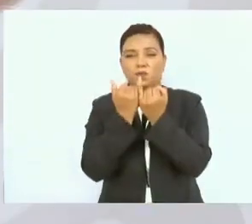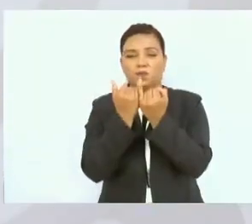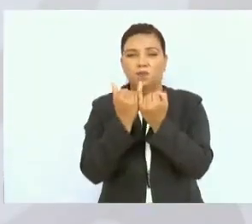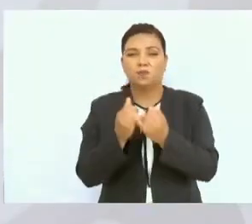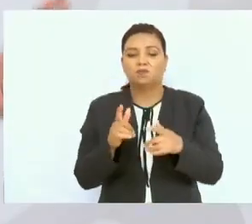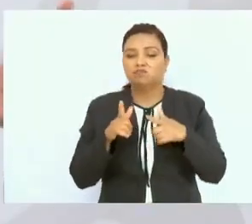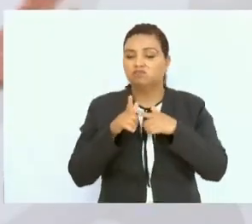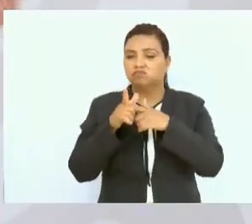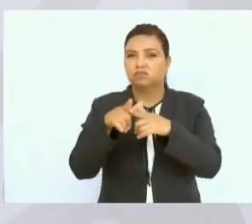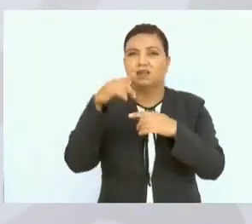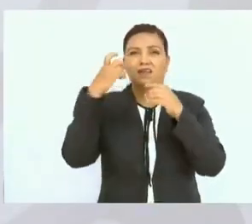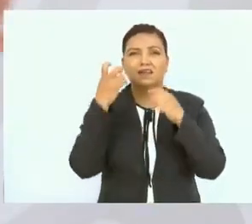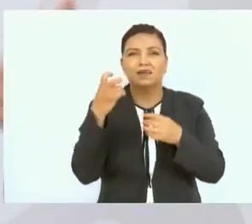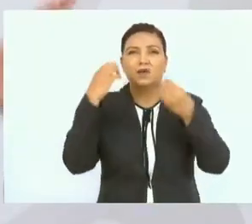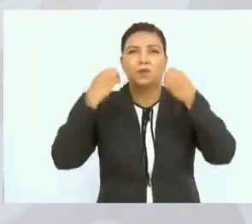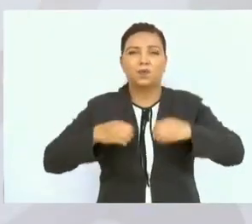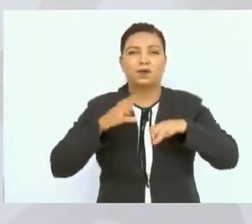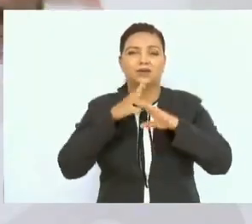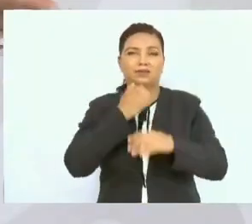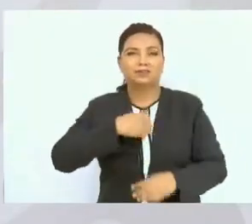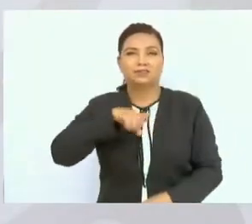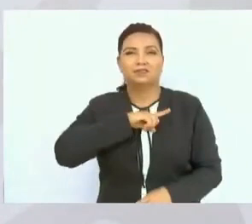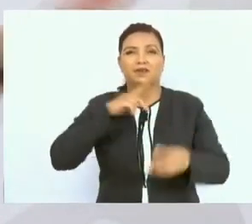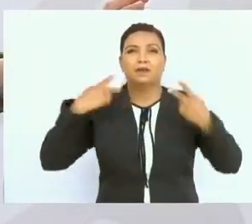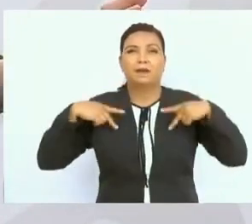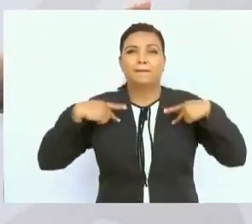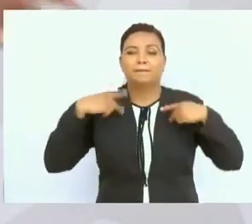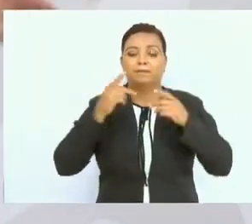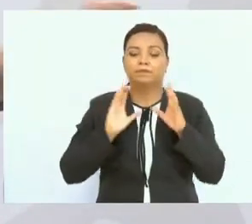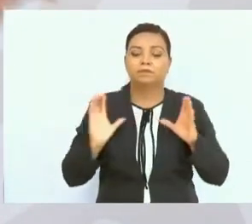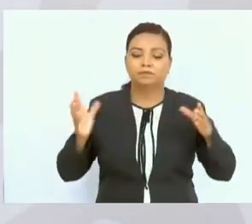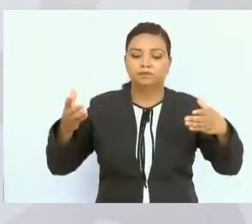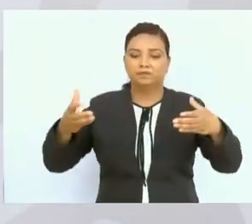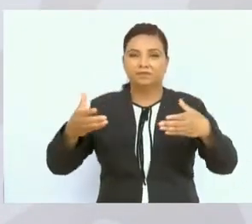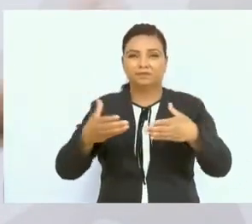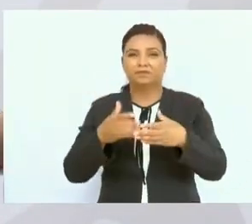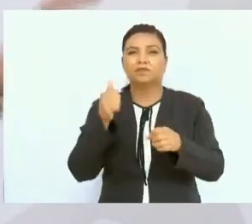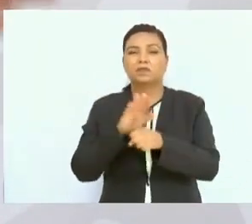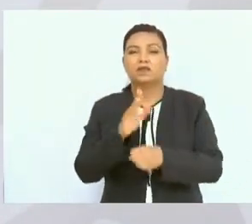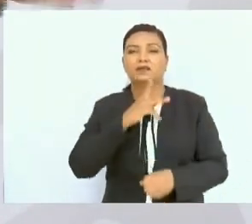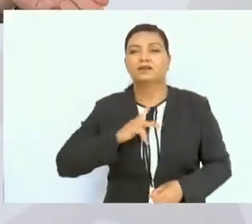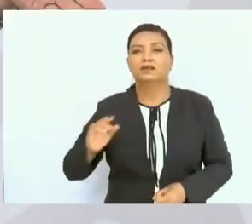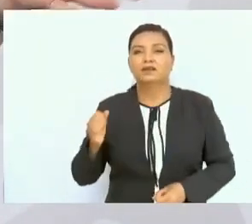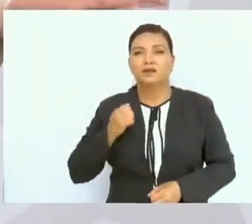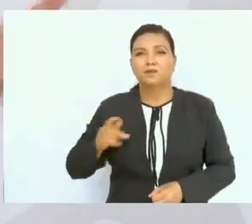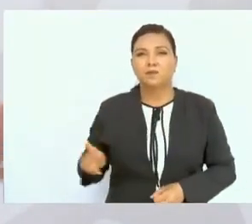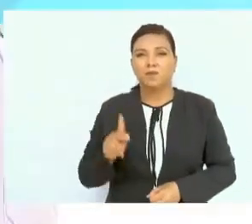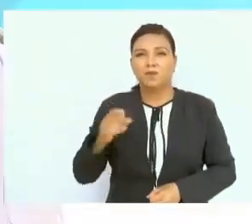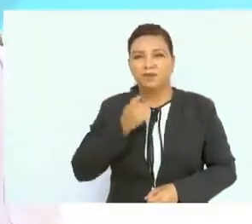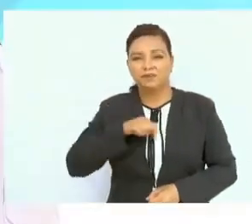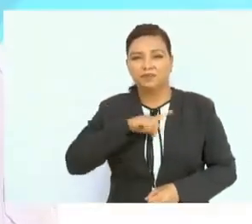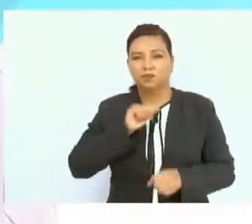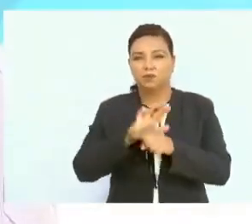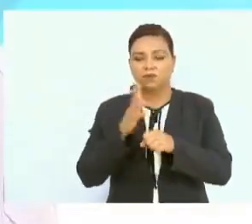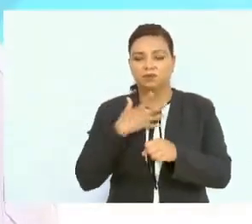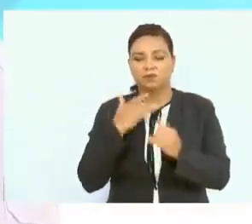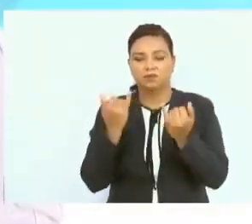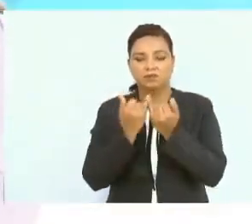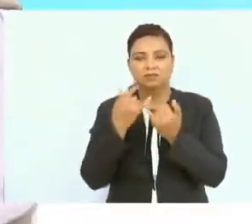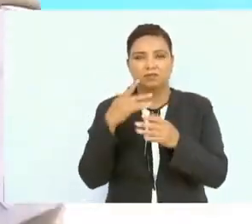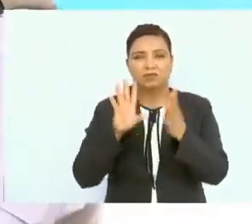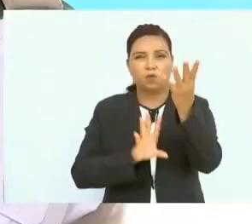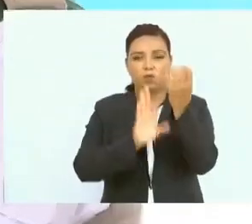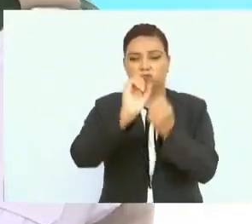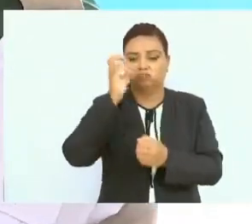y ellos ocupados de la salud de la población en su conjunto, que es la salud pública, lo que tienen por mandato